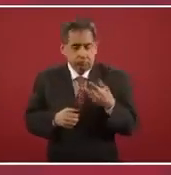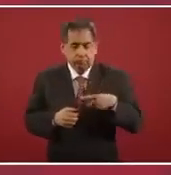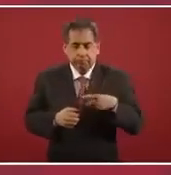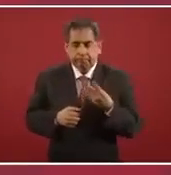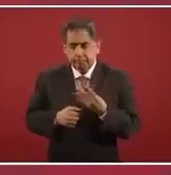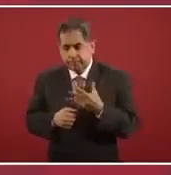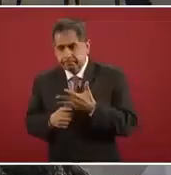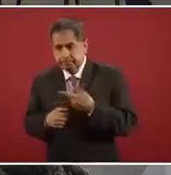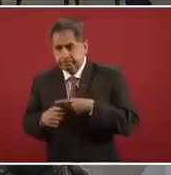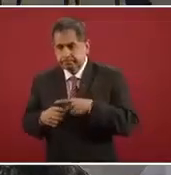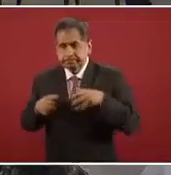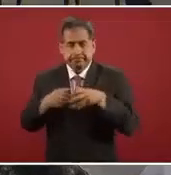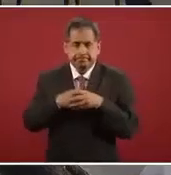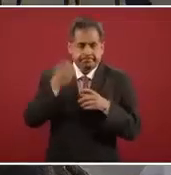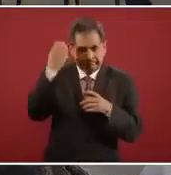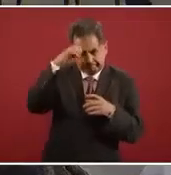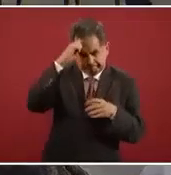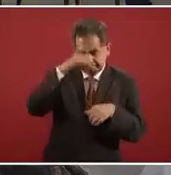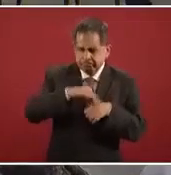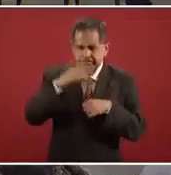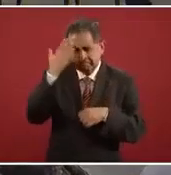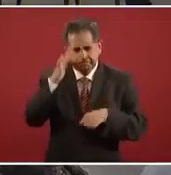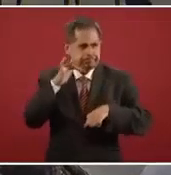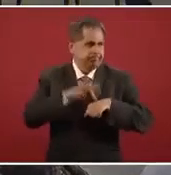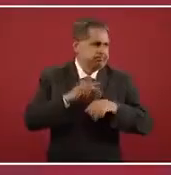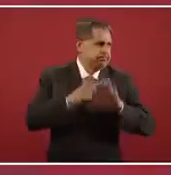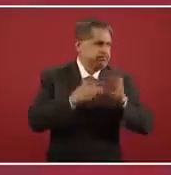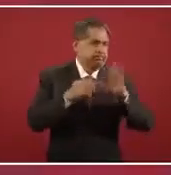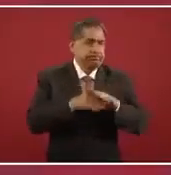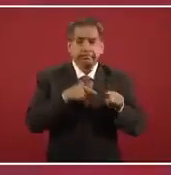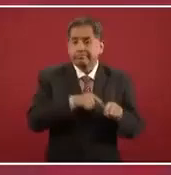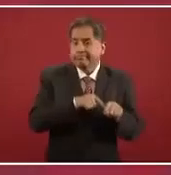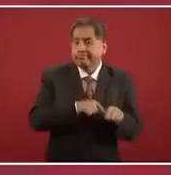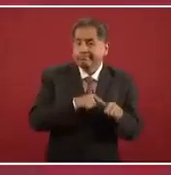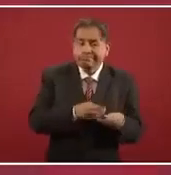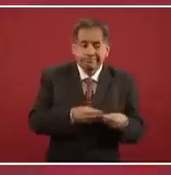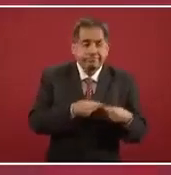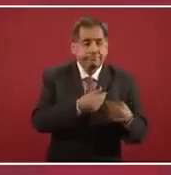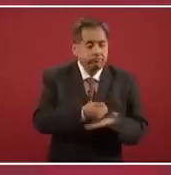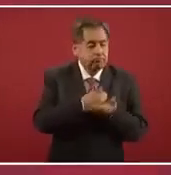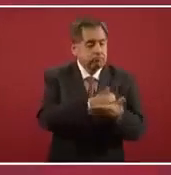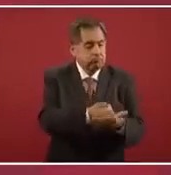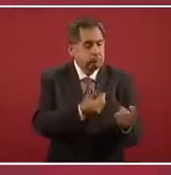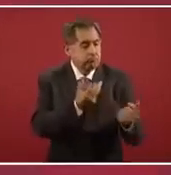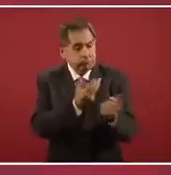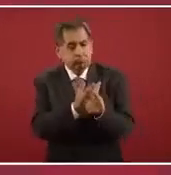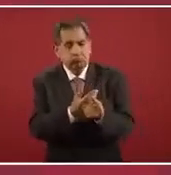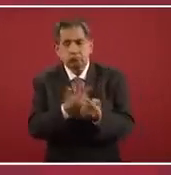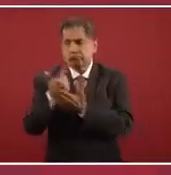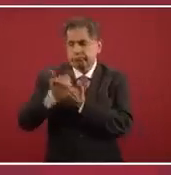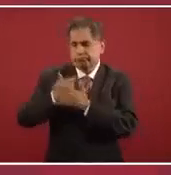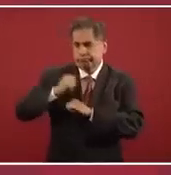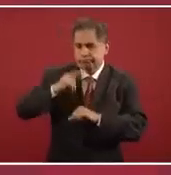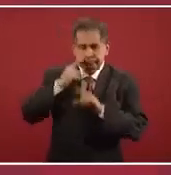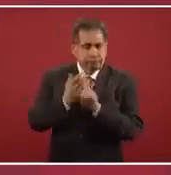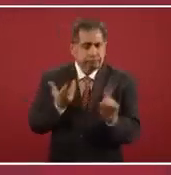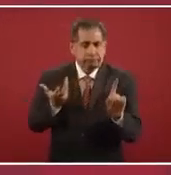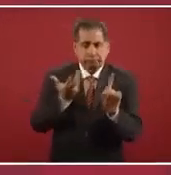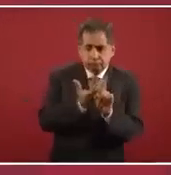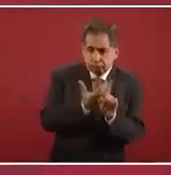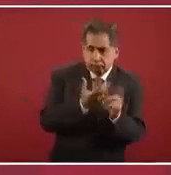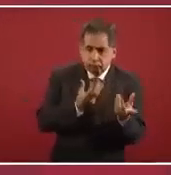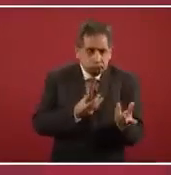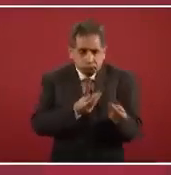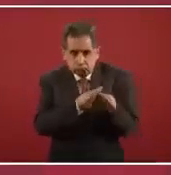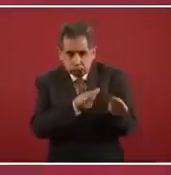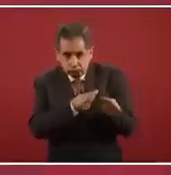4 o 5 jubilados, que tienen una experiencia muy grande, que están ayudándole a los gerentes que actualmente están ahí en la